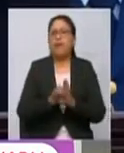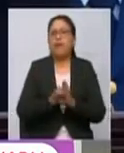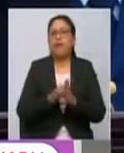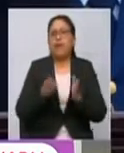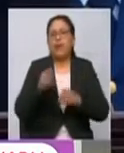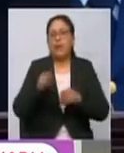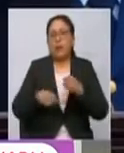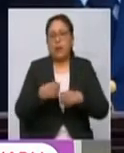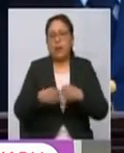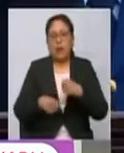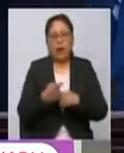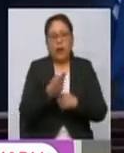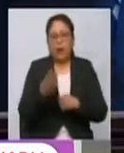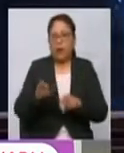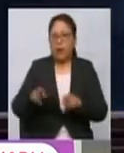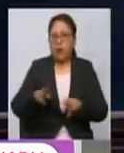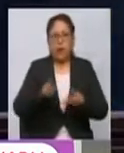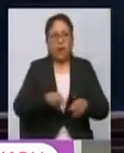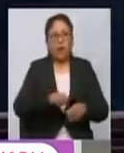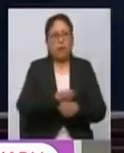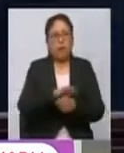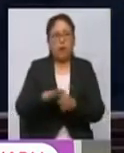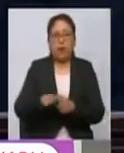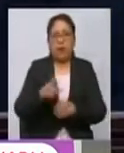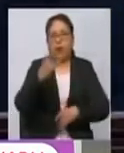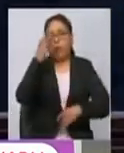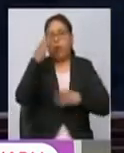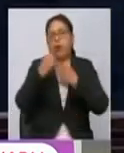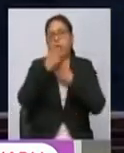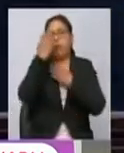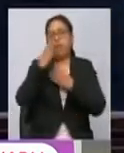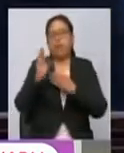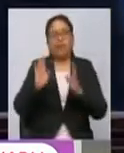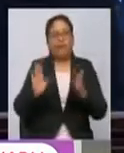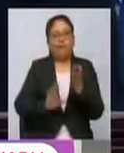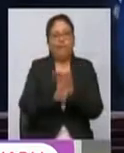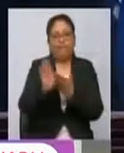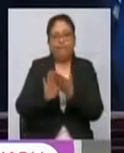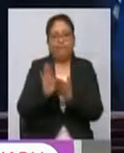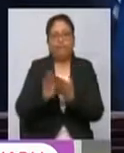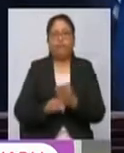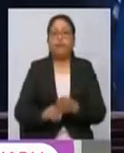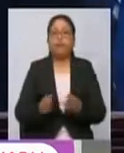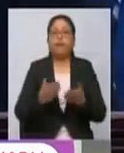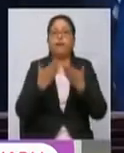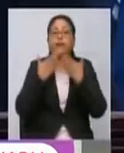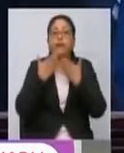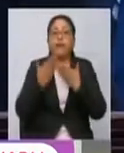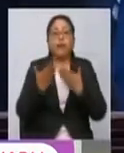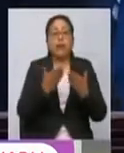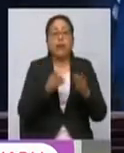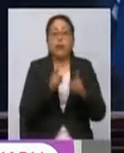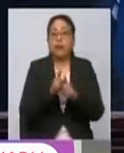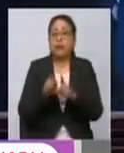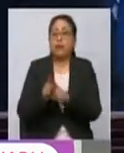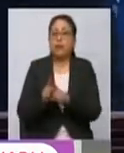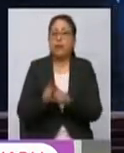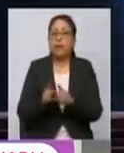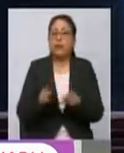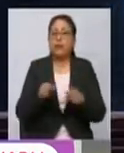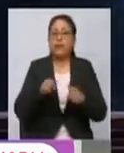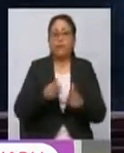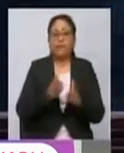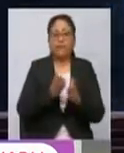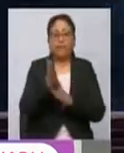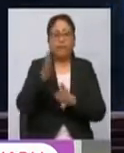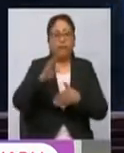de que estas personas puedan contraer la enfermedad. Queremos agradecer, por supuesto, a través